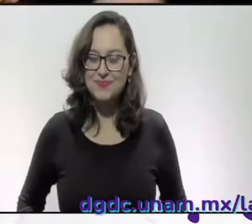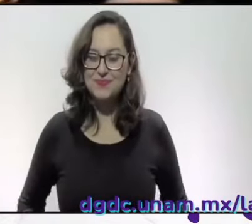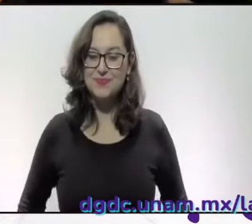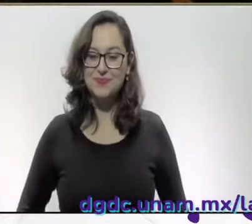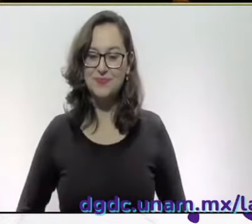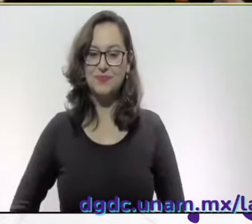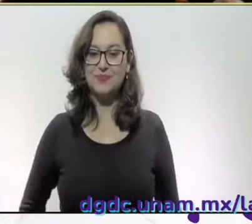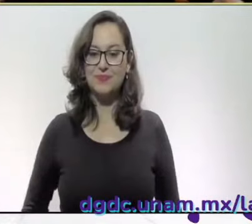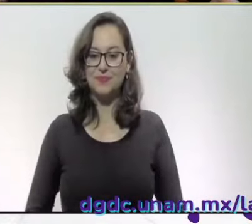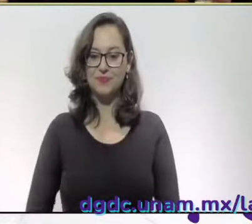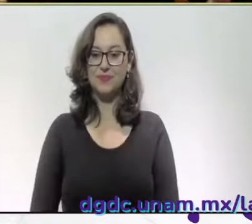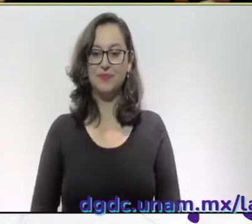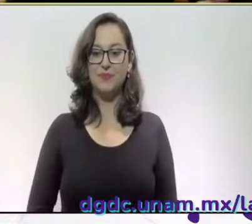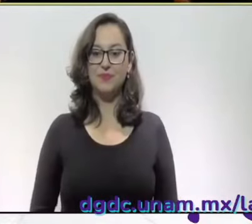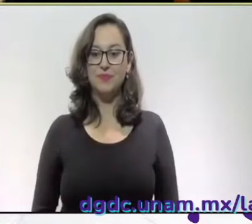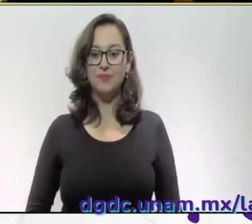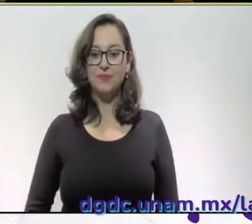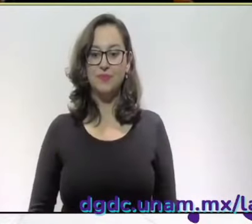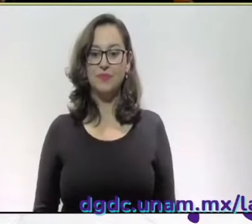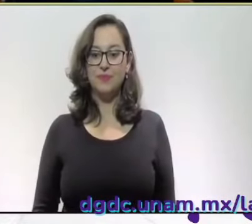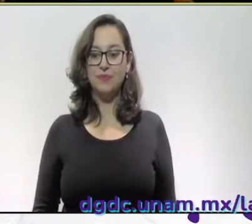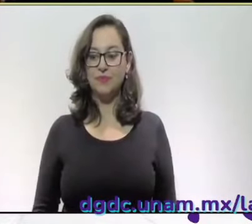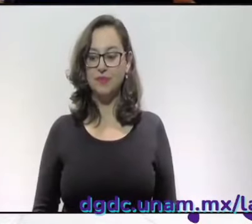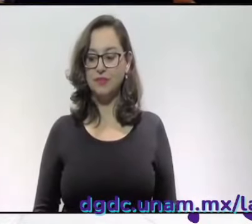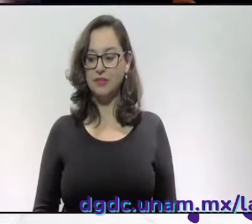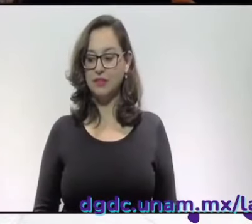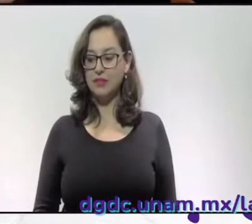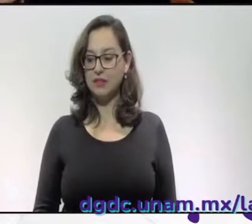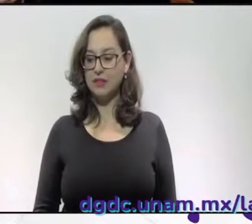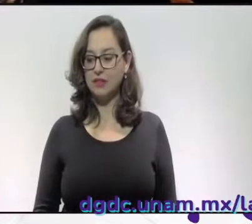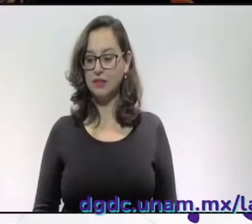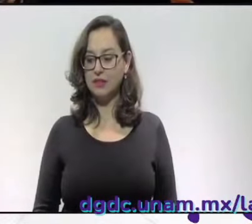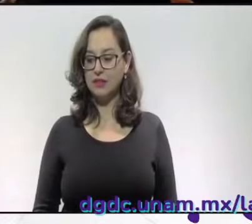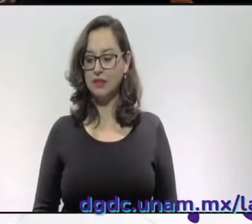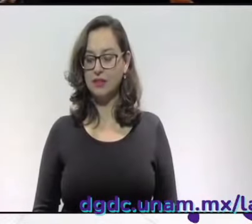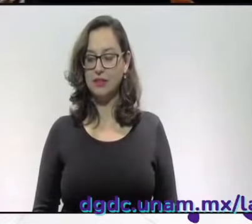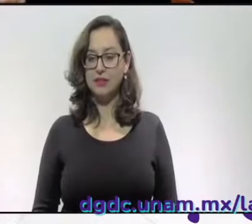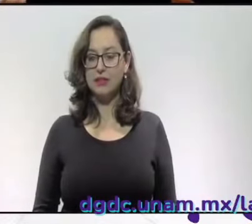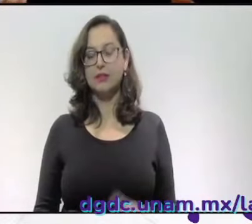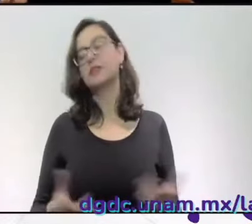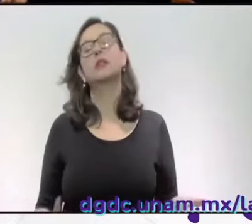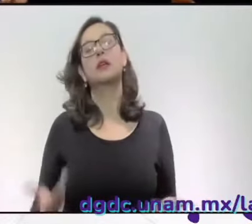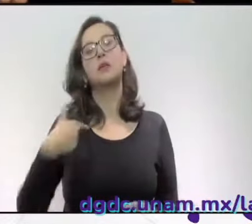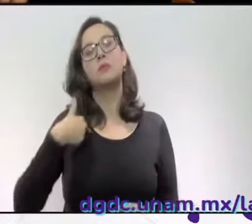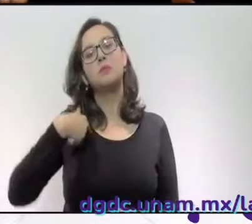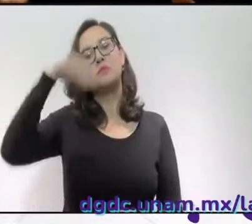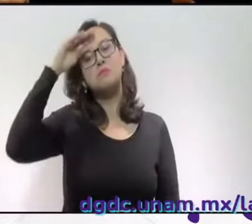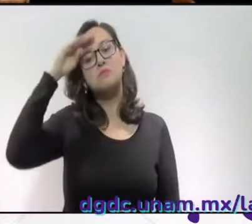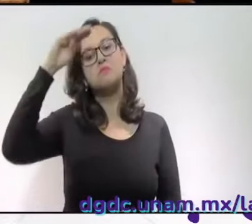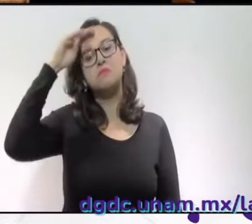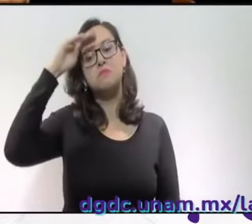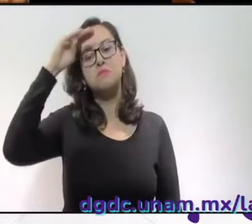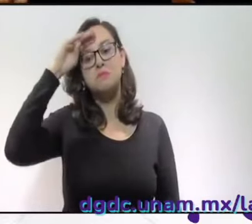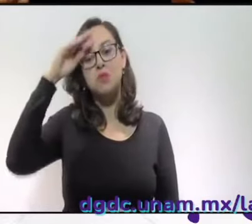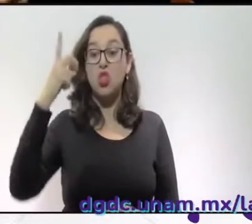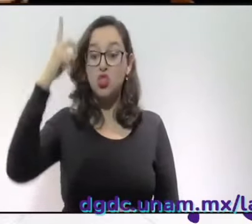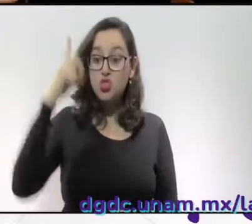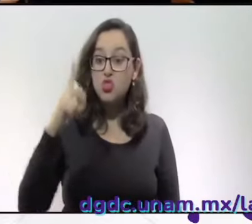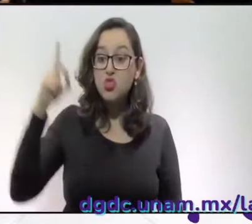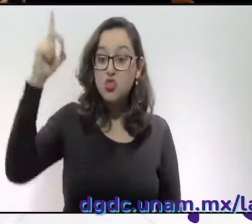soy un poco Javier, más básico, por favor. Sí. Y a mí yo me come la cabeza el tema de si existe Dios o